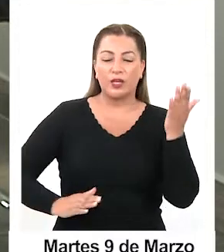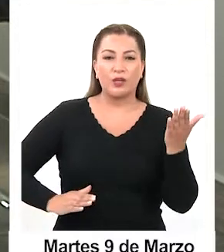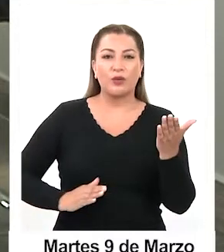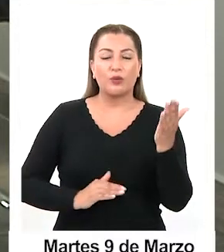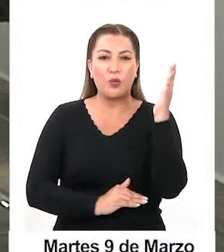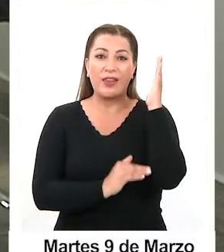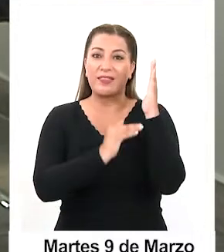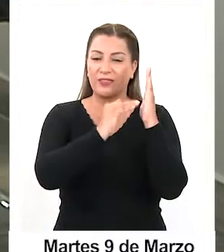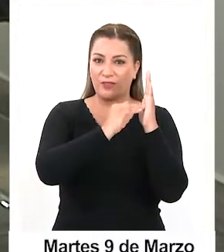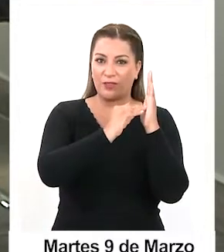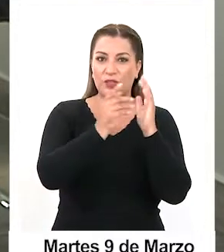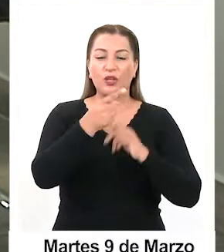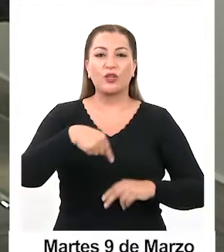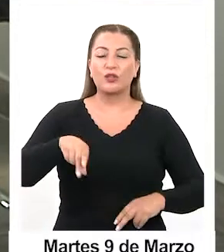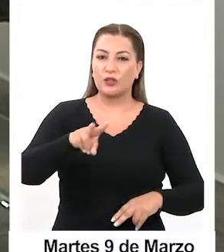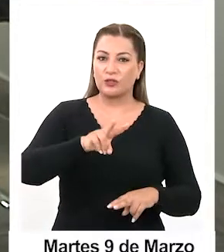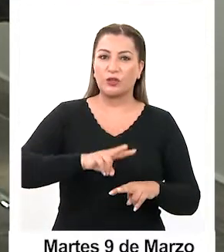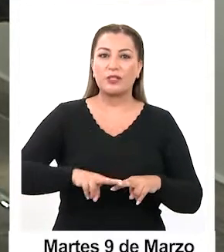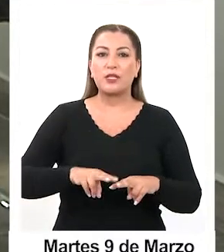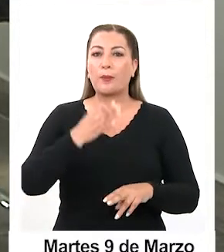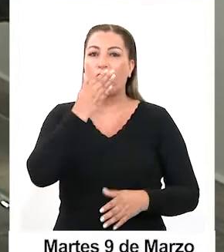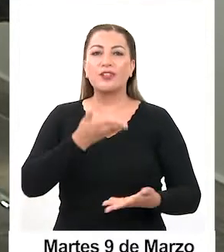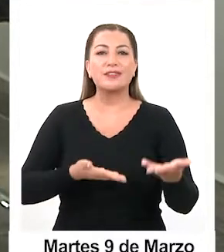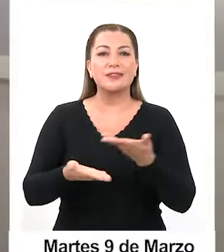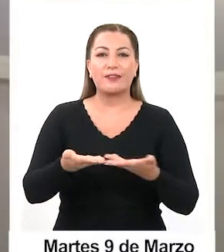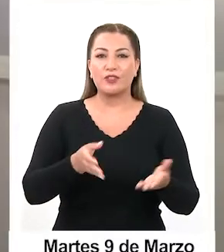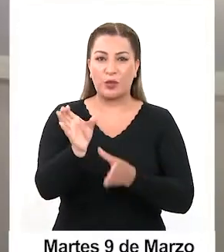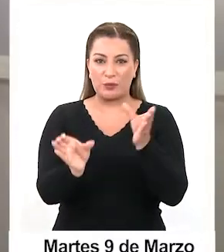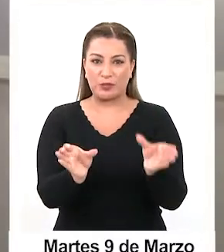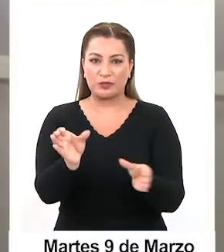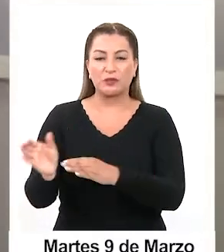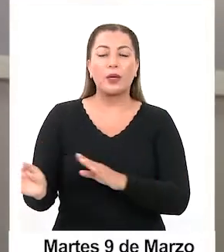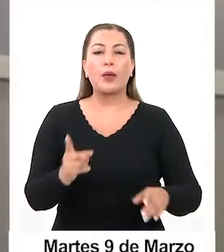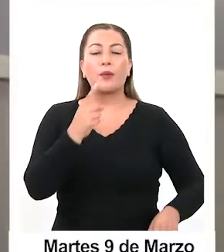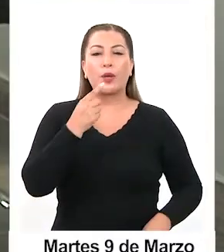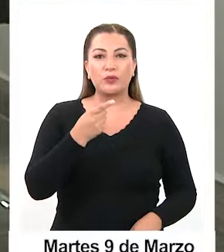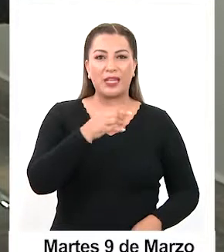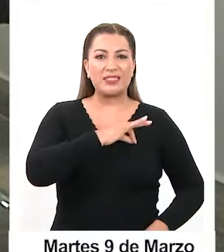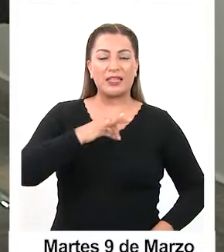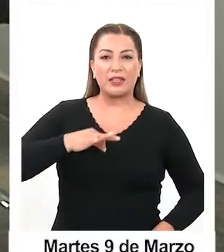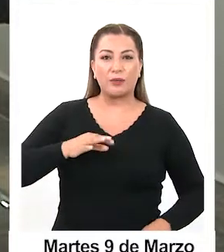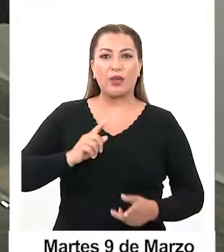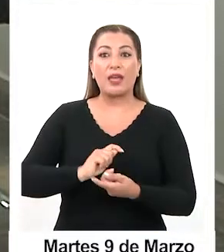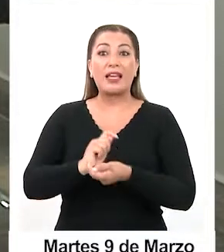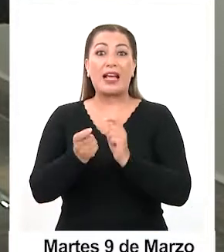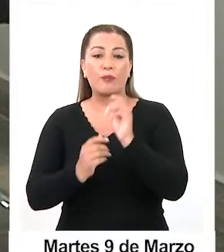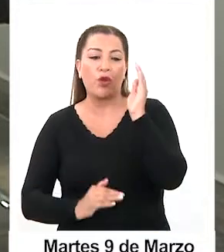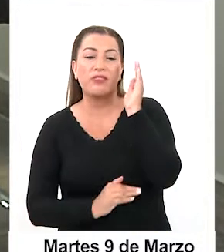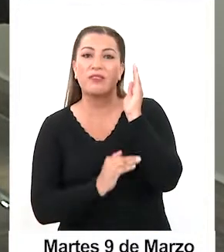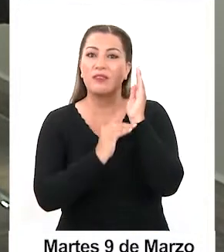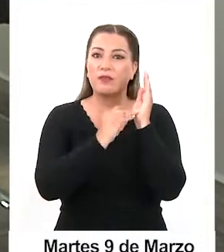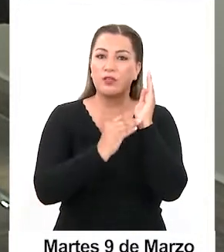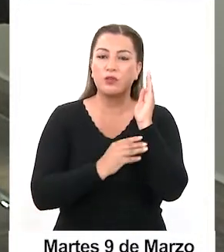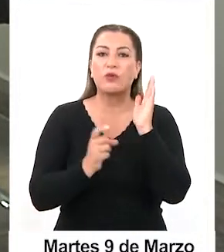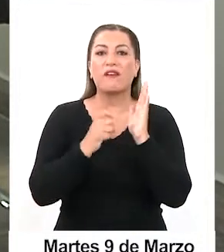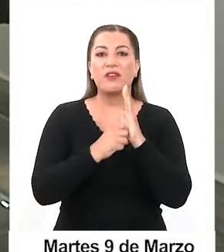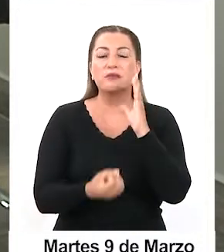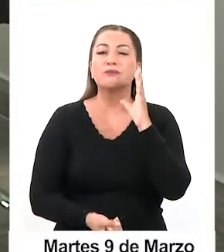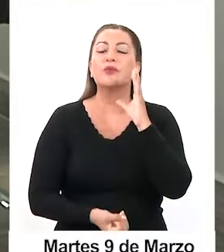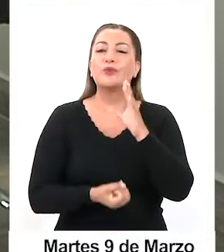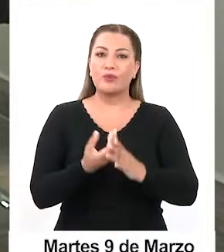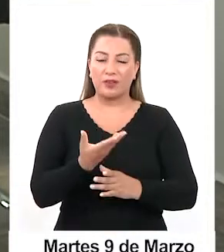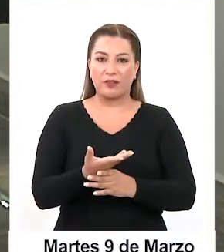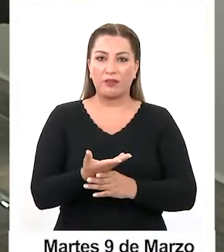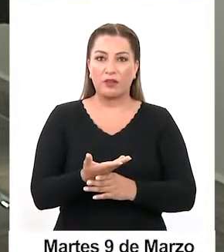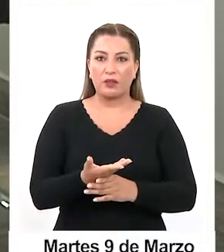edificio que nos va a permitir dar un mejor servicio para la población. Seremi, bueno, se cambian de edificio, una etapa nueva uno podría decir, pero